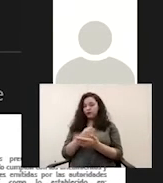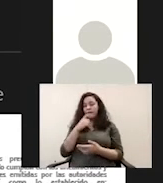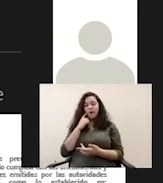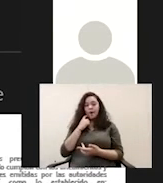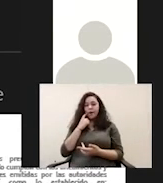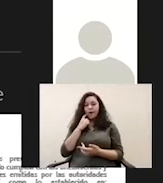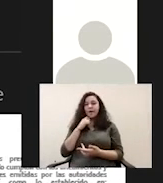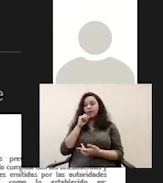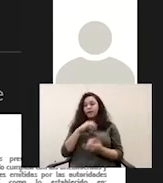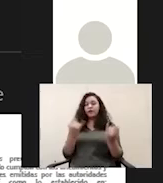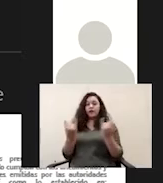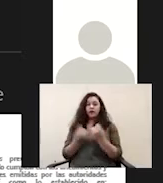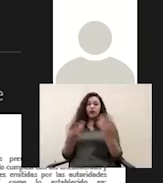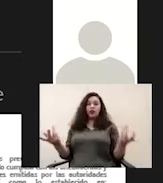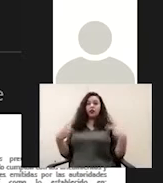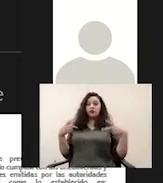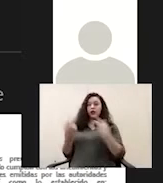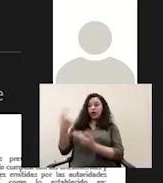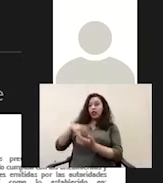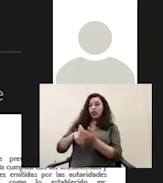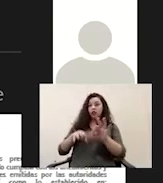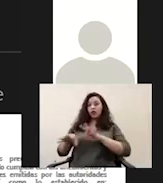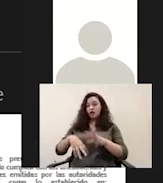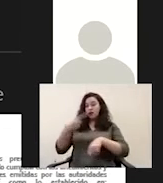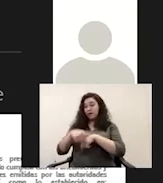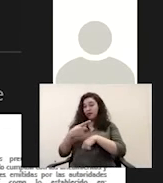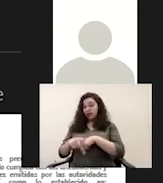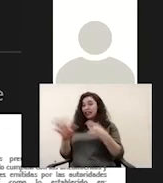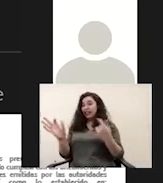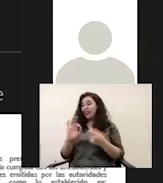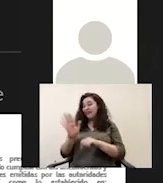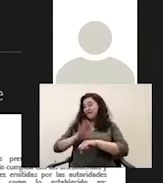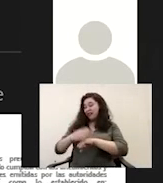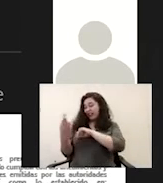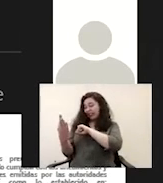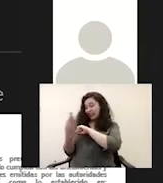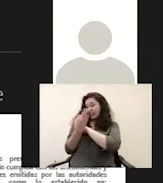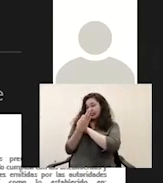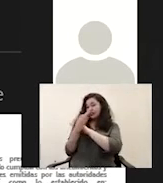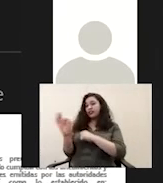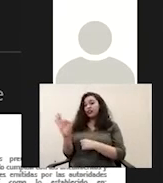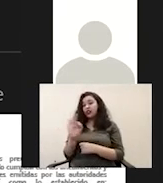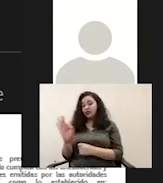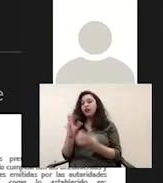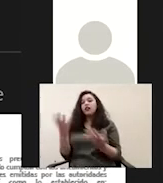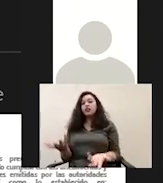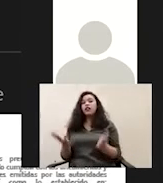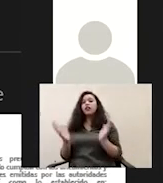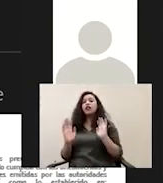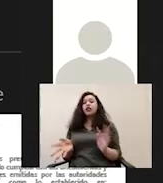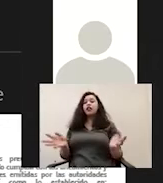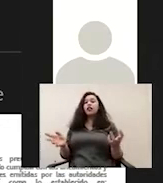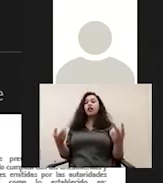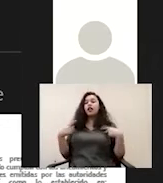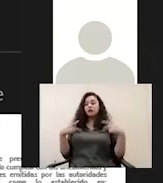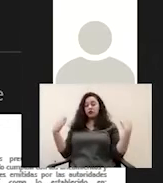corre peligro pues el personal que va a estar ahí. A lo mejor está un poco más protegido porque ya la mayoría de los